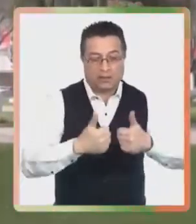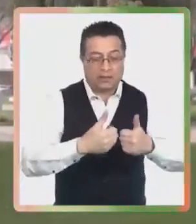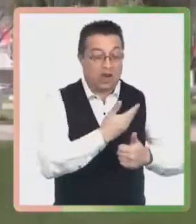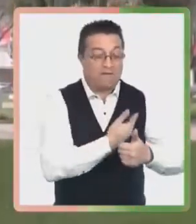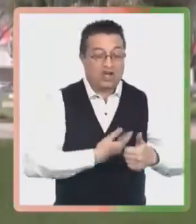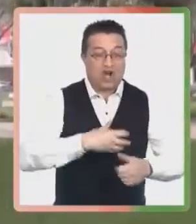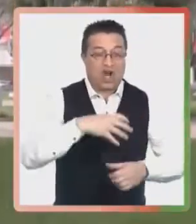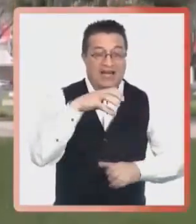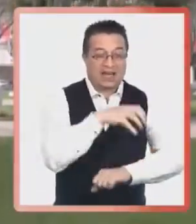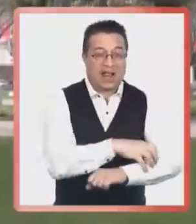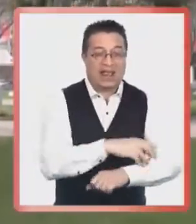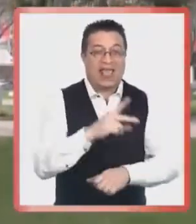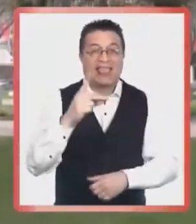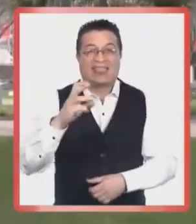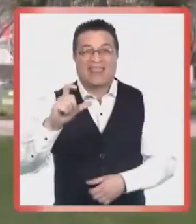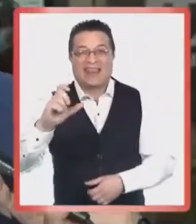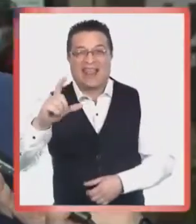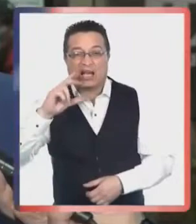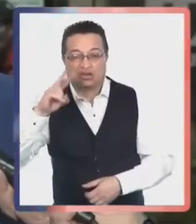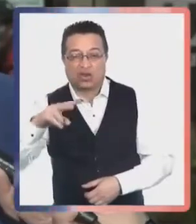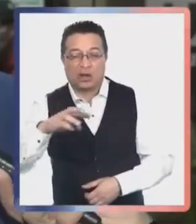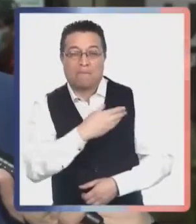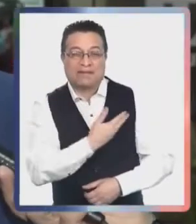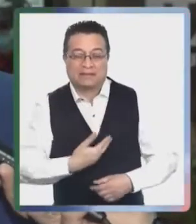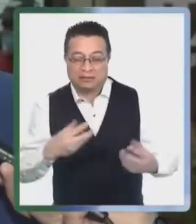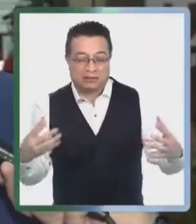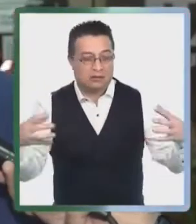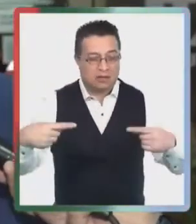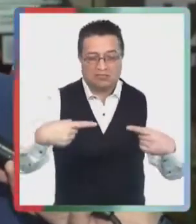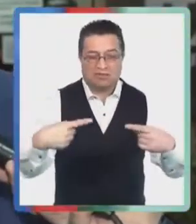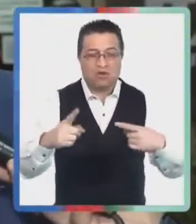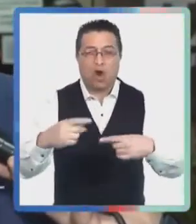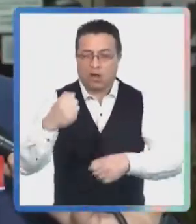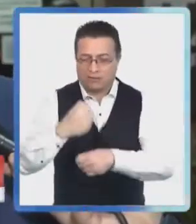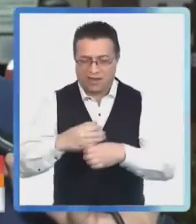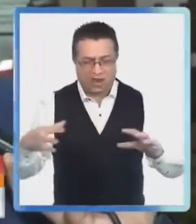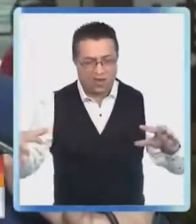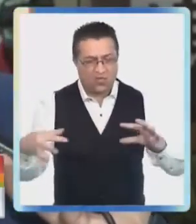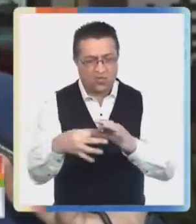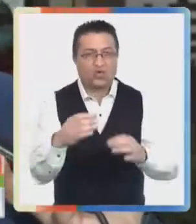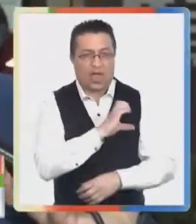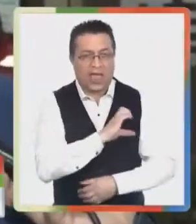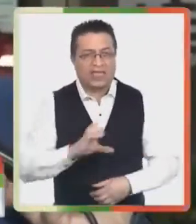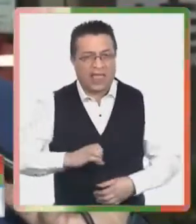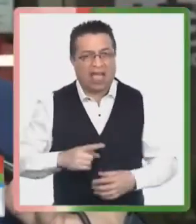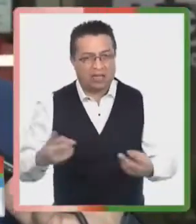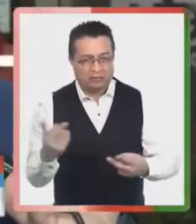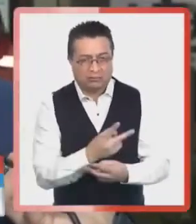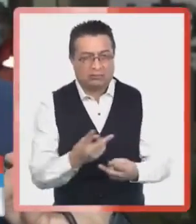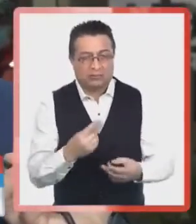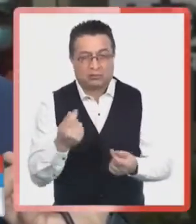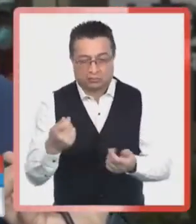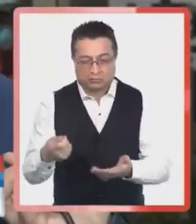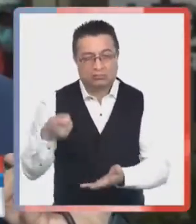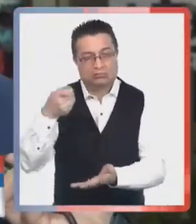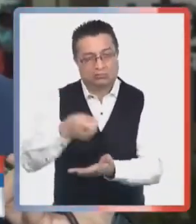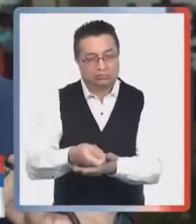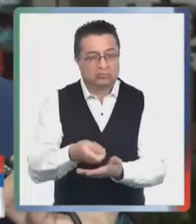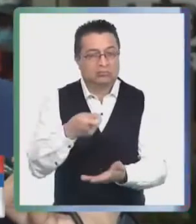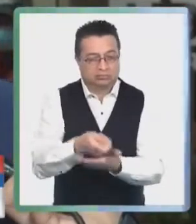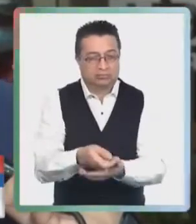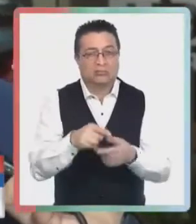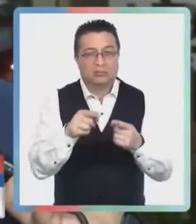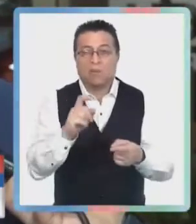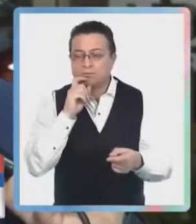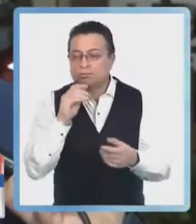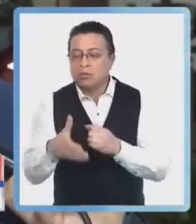regional y la delegación presidencial. Se trata de hacer un esfuerzo mancomunado porque es del Estado chileno, sean los recursos de quien los tenga